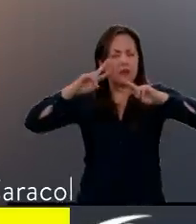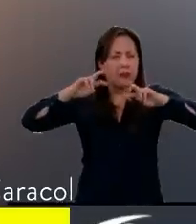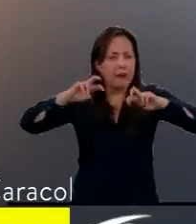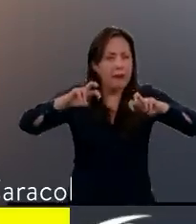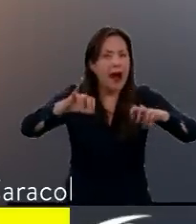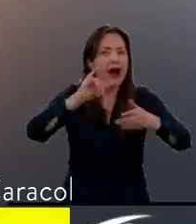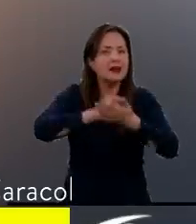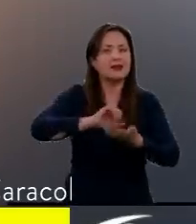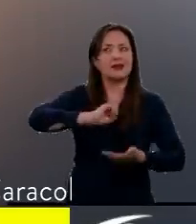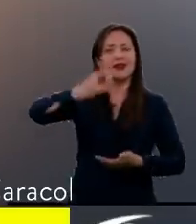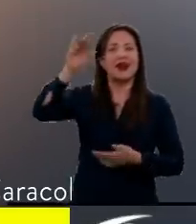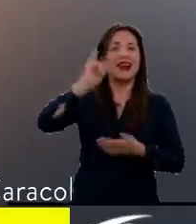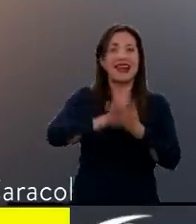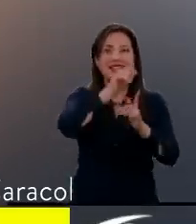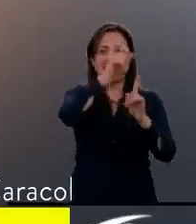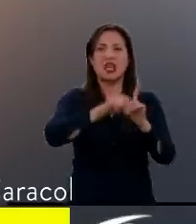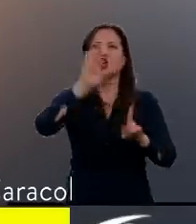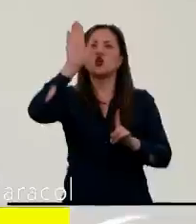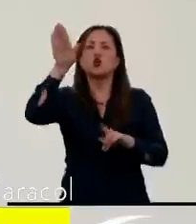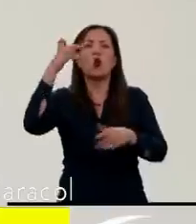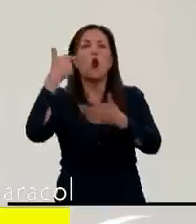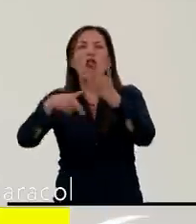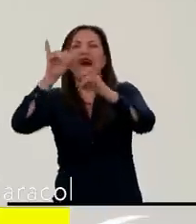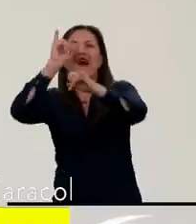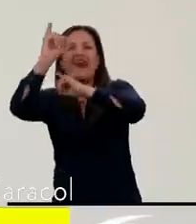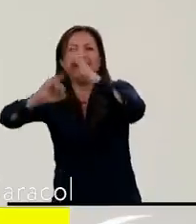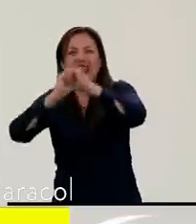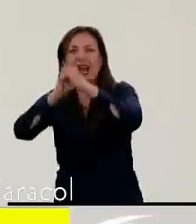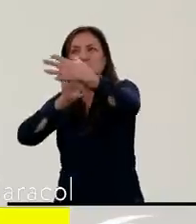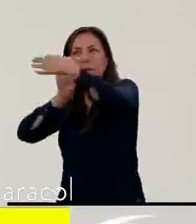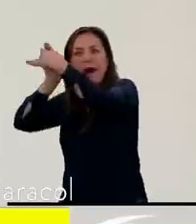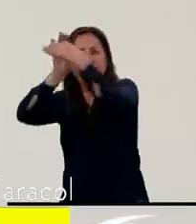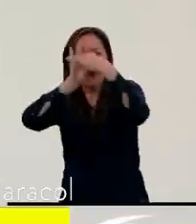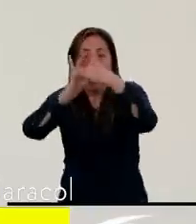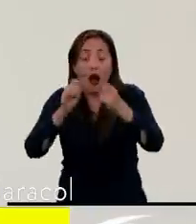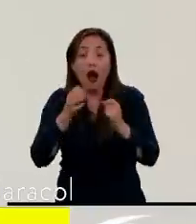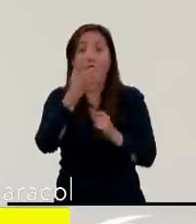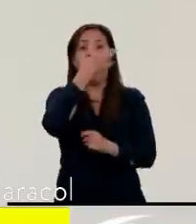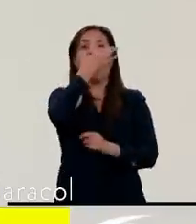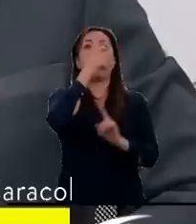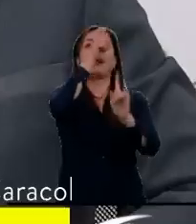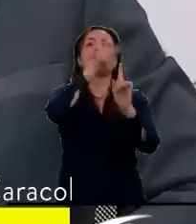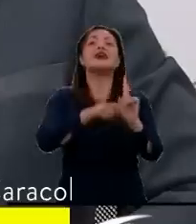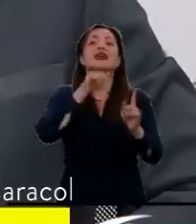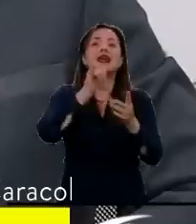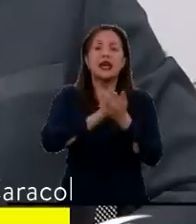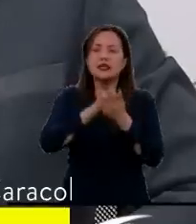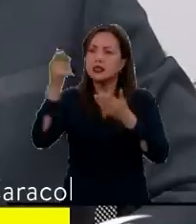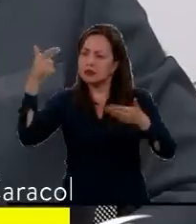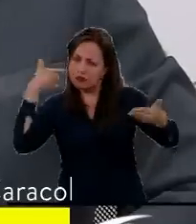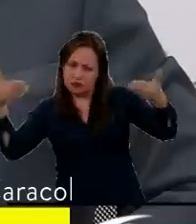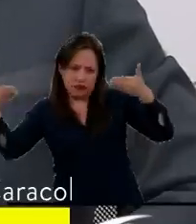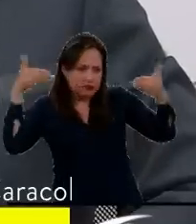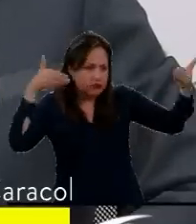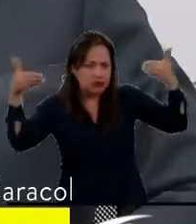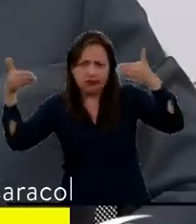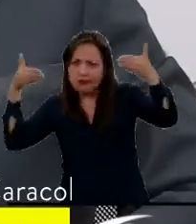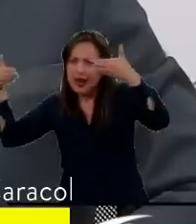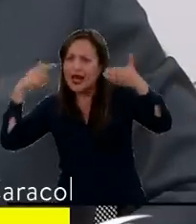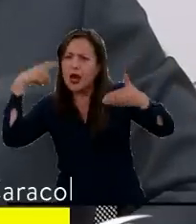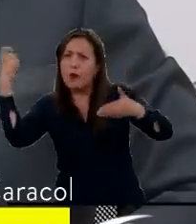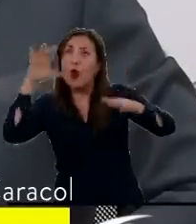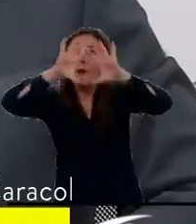enviaron las imágenes del sujeto agencias de cooperación en Europa y se llevaron Una gran sorpresa y esas imágenes las cruzan con imágenes de personas